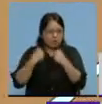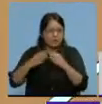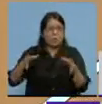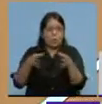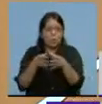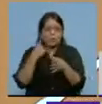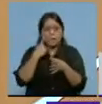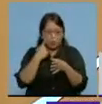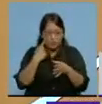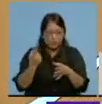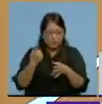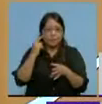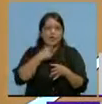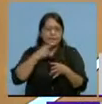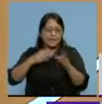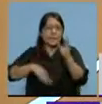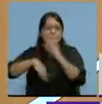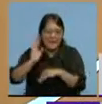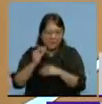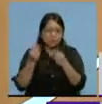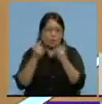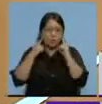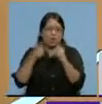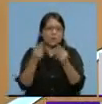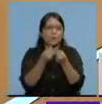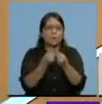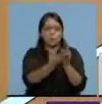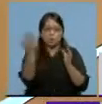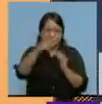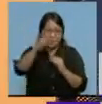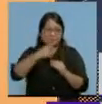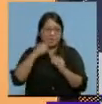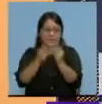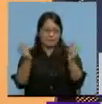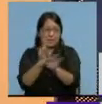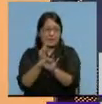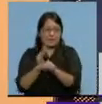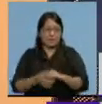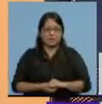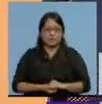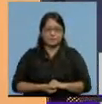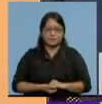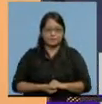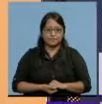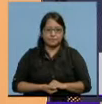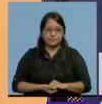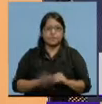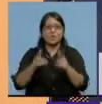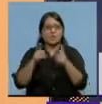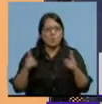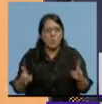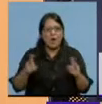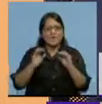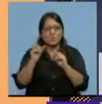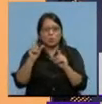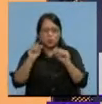podamos llegar a la mayor cantidad de beneficiarios. Sobre eso hay que decir que no hay un plazo